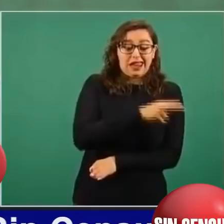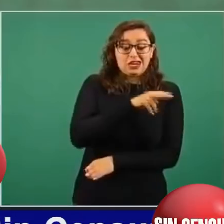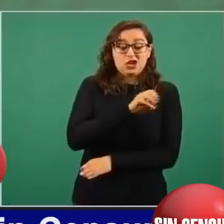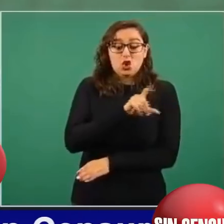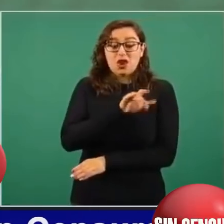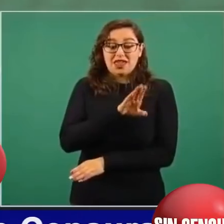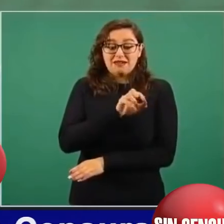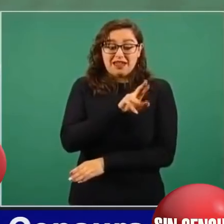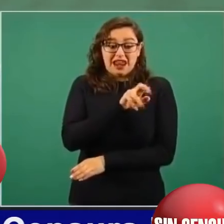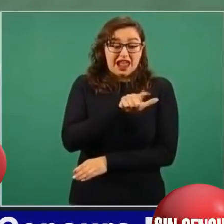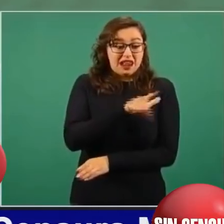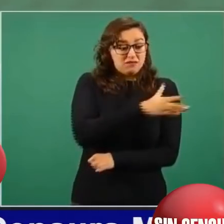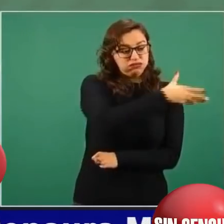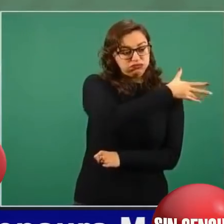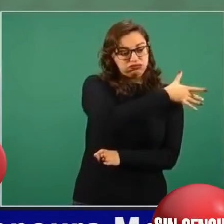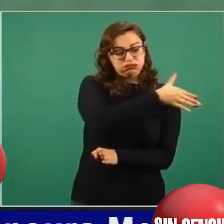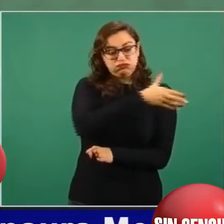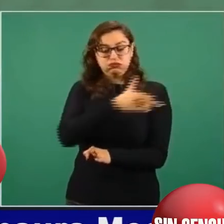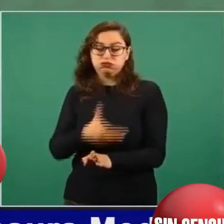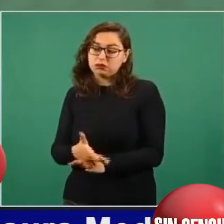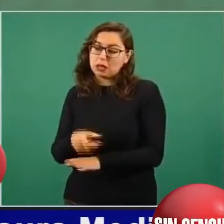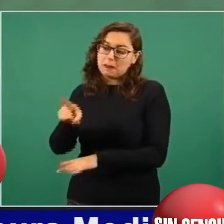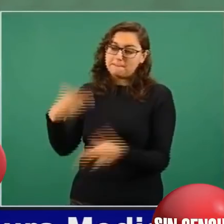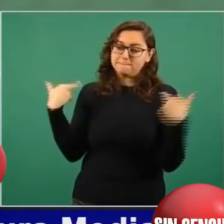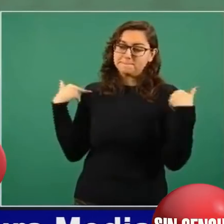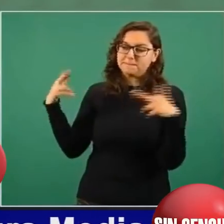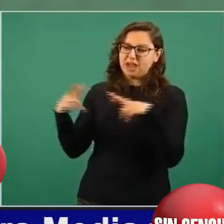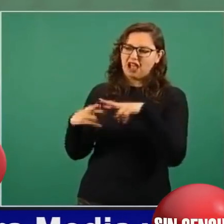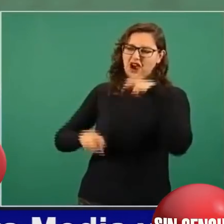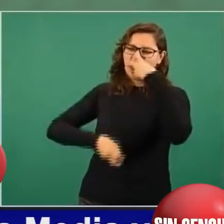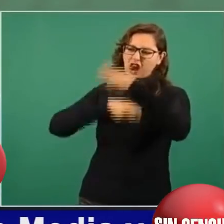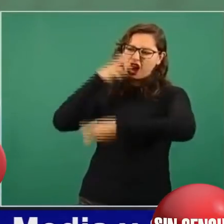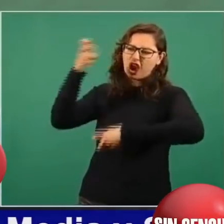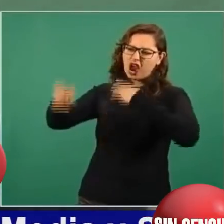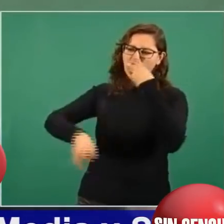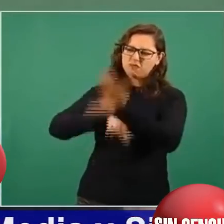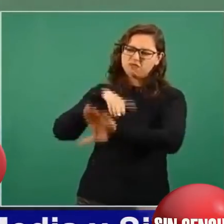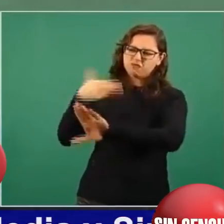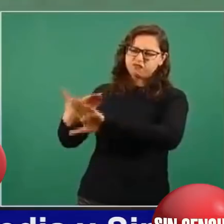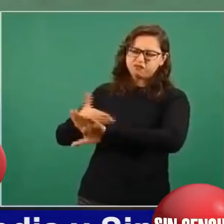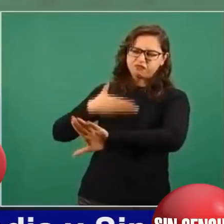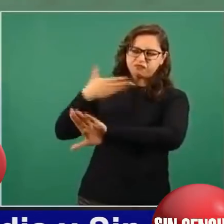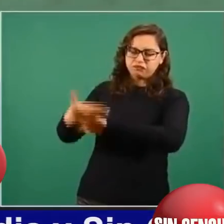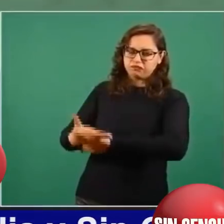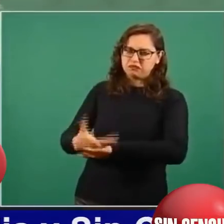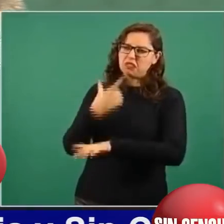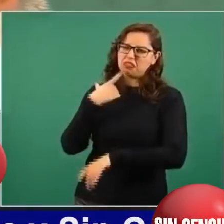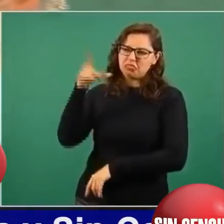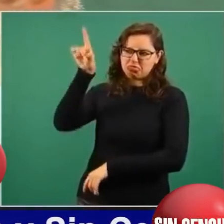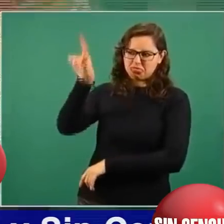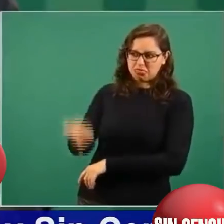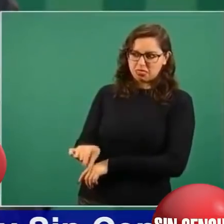neoliberal. Ya no se denigra